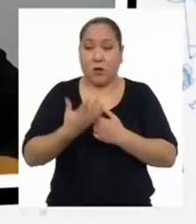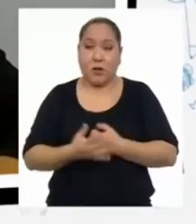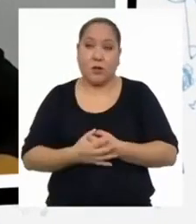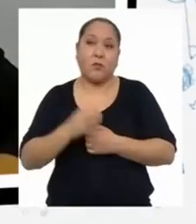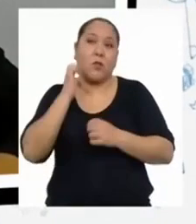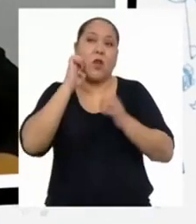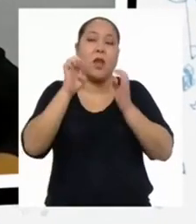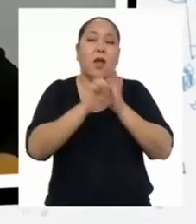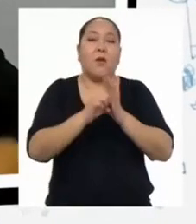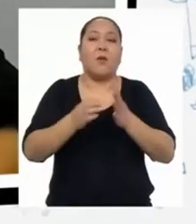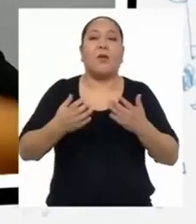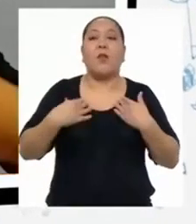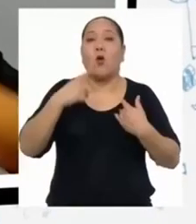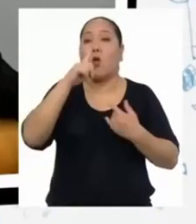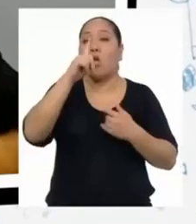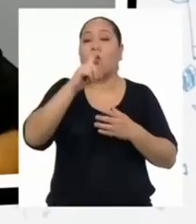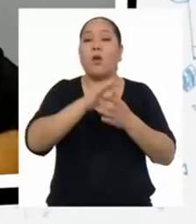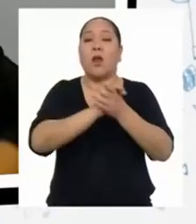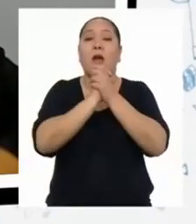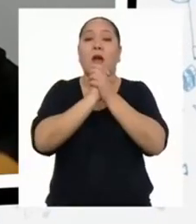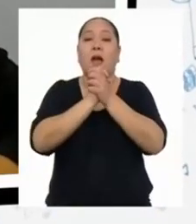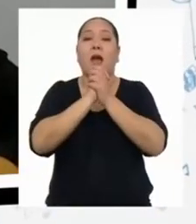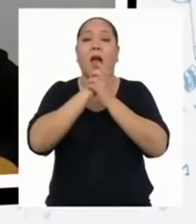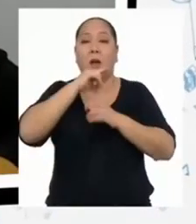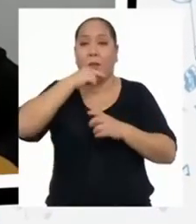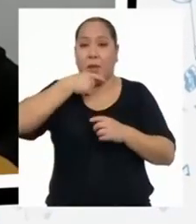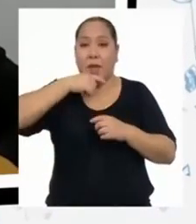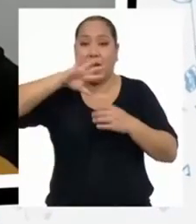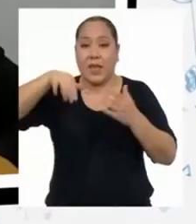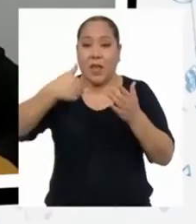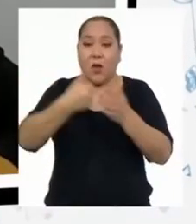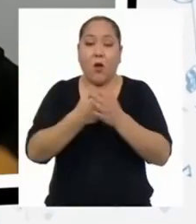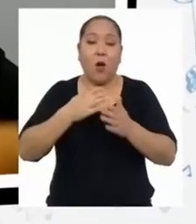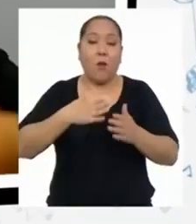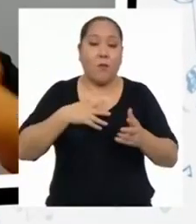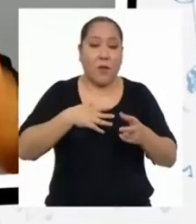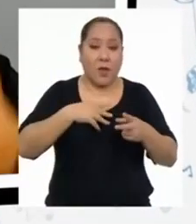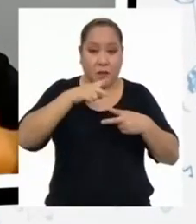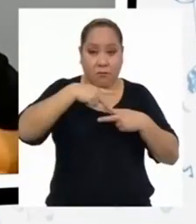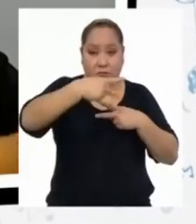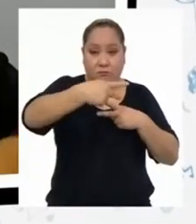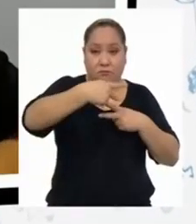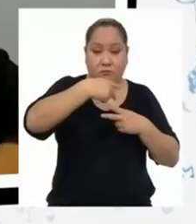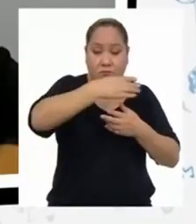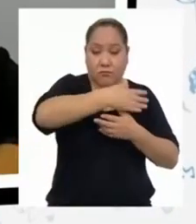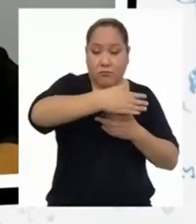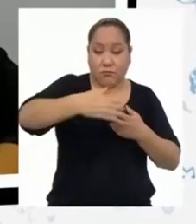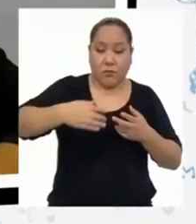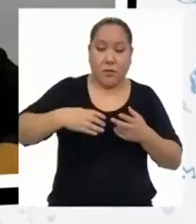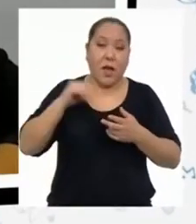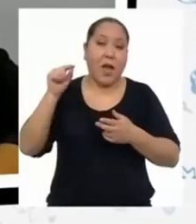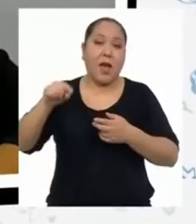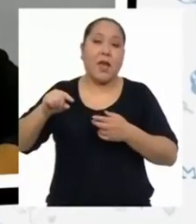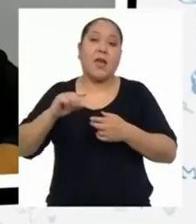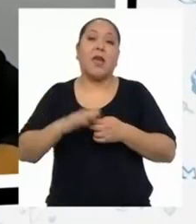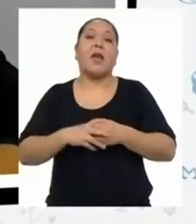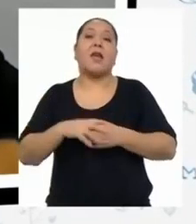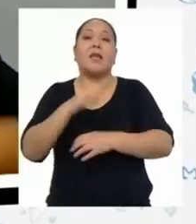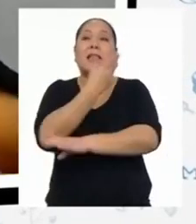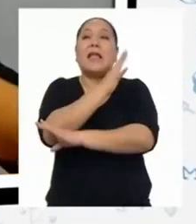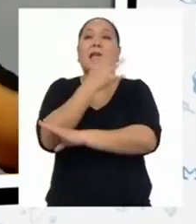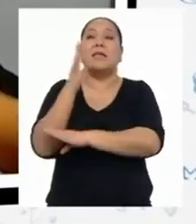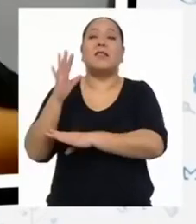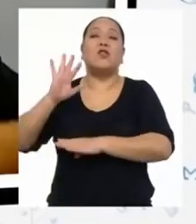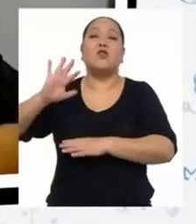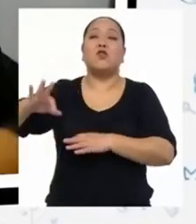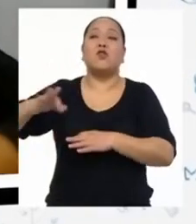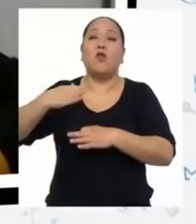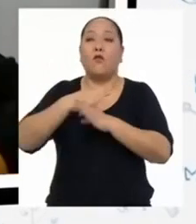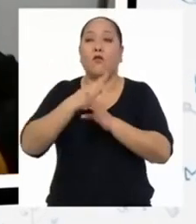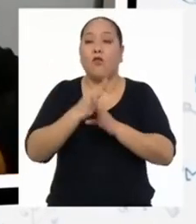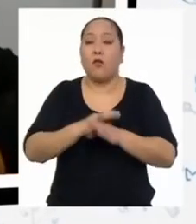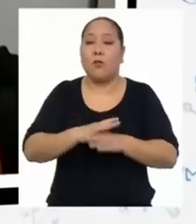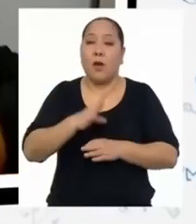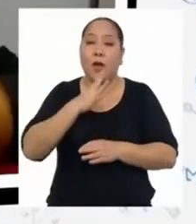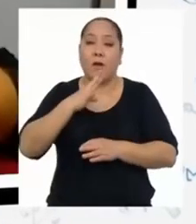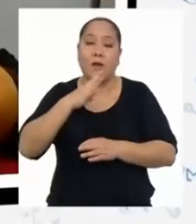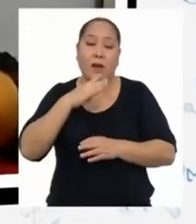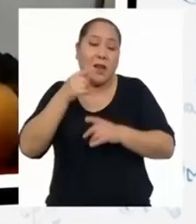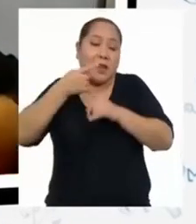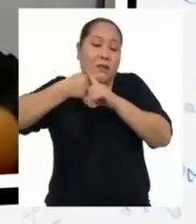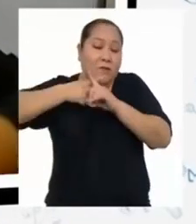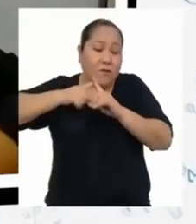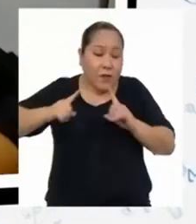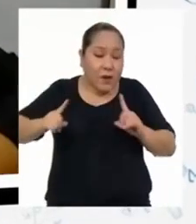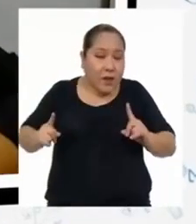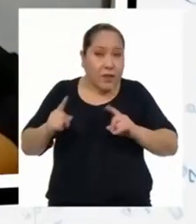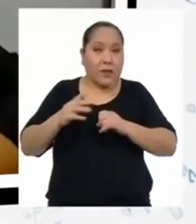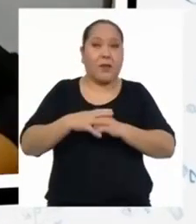tengo una amiga que llegó a mi barrio y ella es de la selva y su forma de hablar es muy diferente,